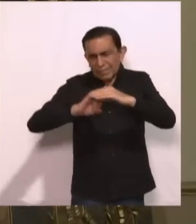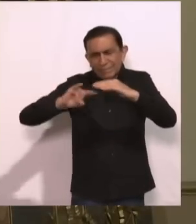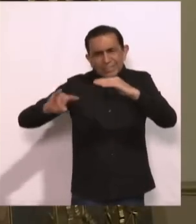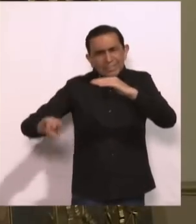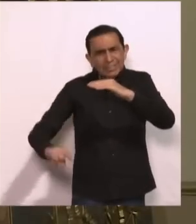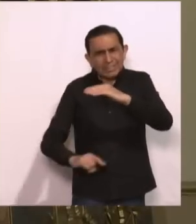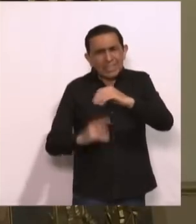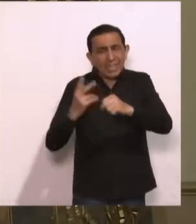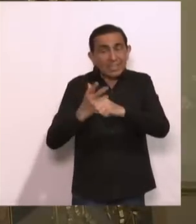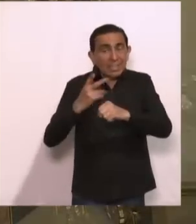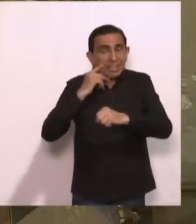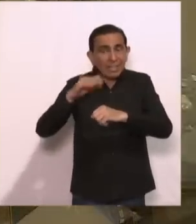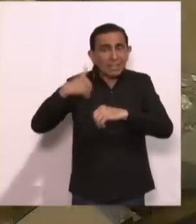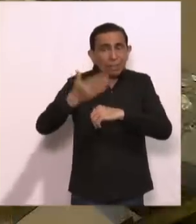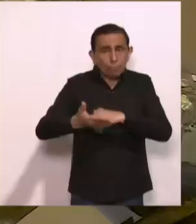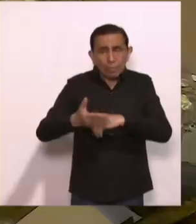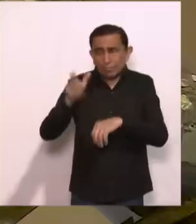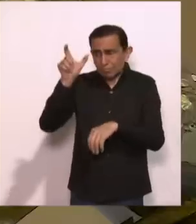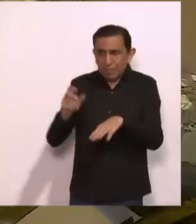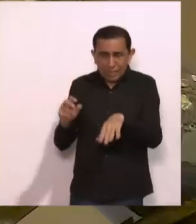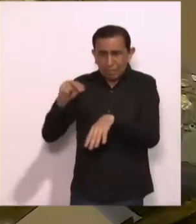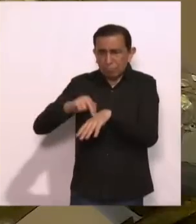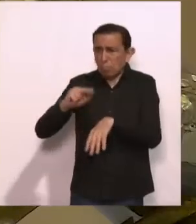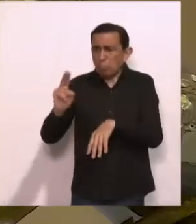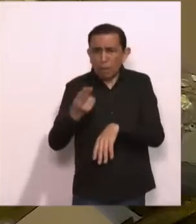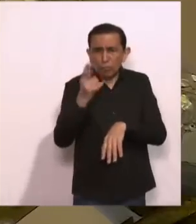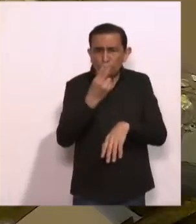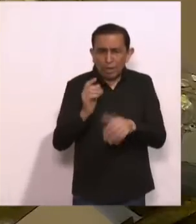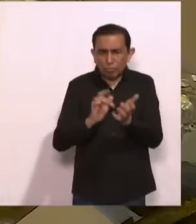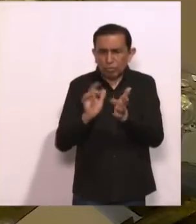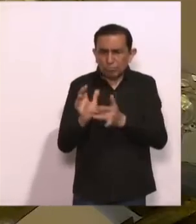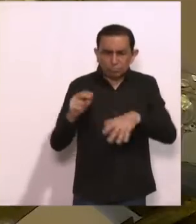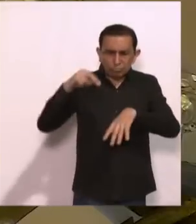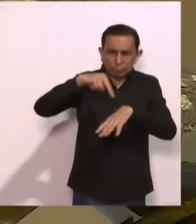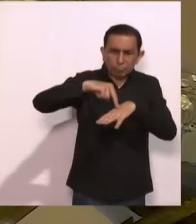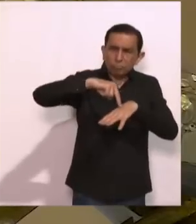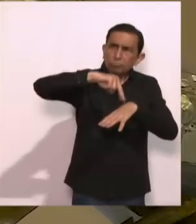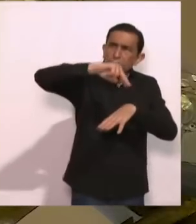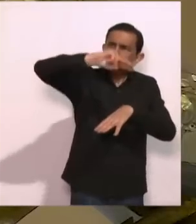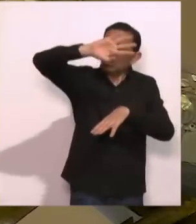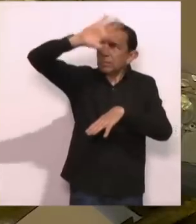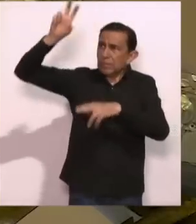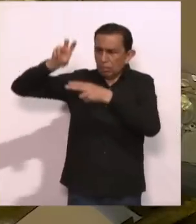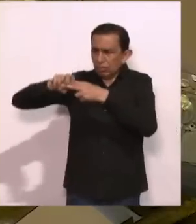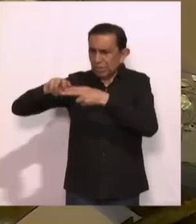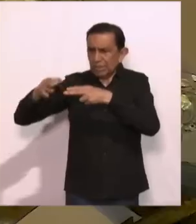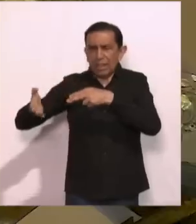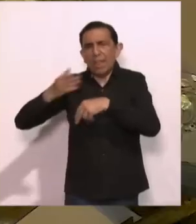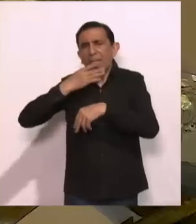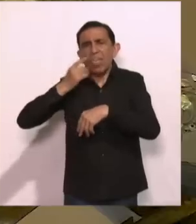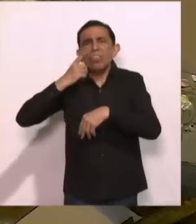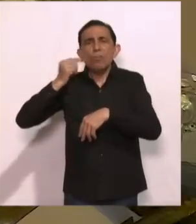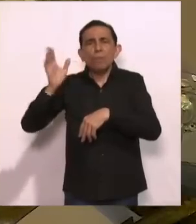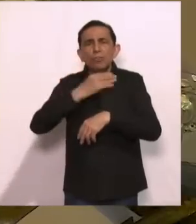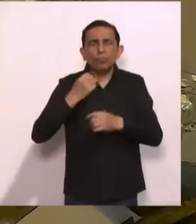infiernos, al tercer día resucitó de entre los muertos, subió a los cielos, está sentado a la derecha de